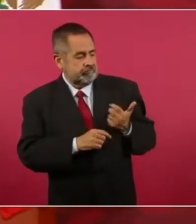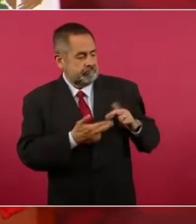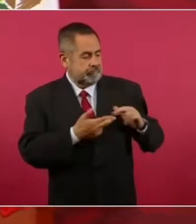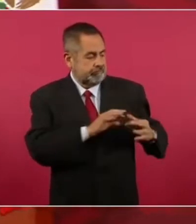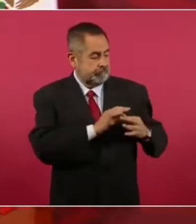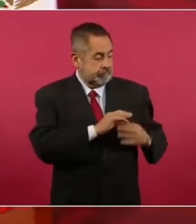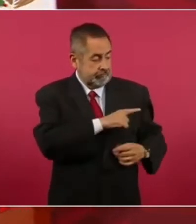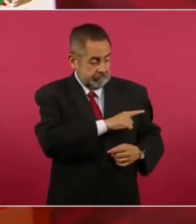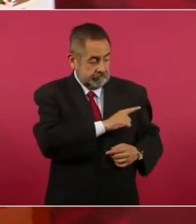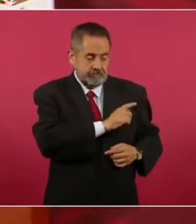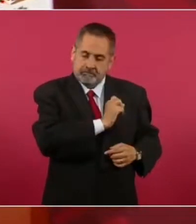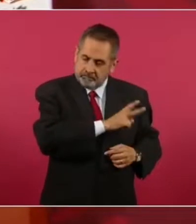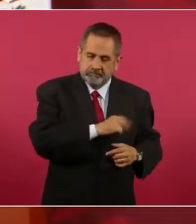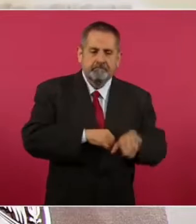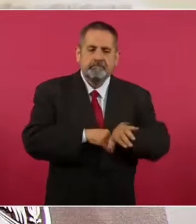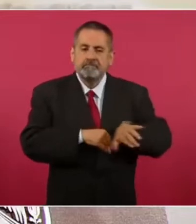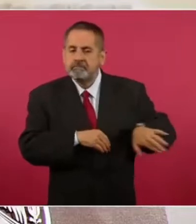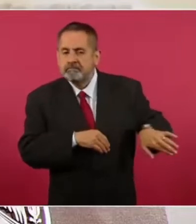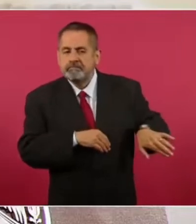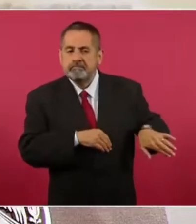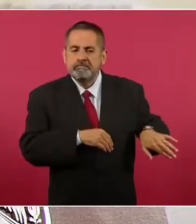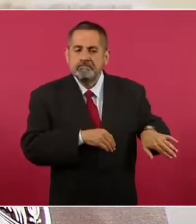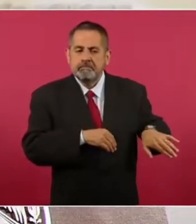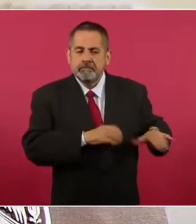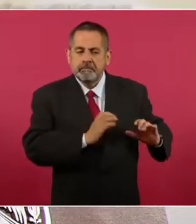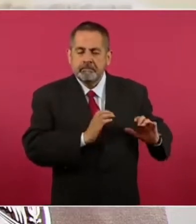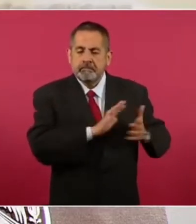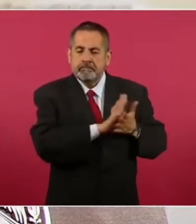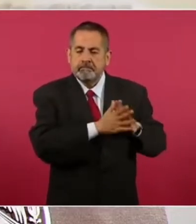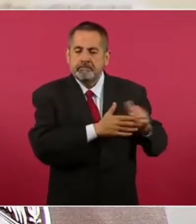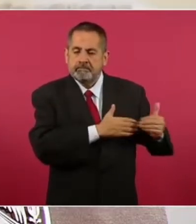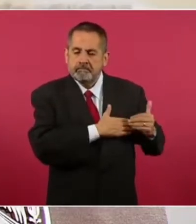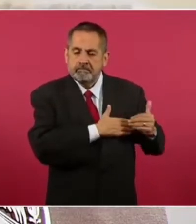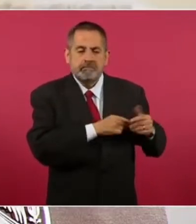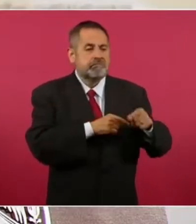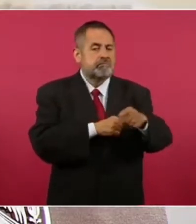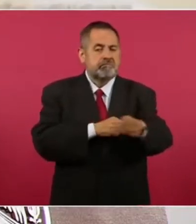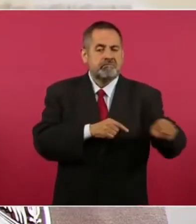relaciones de complicidad con la delincuencia.